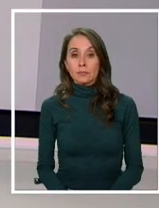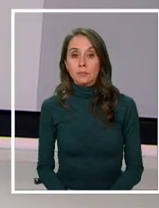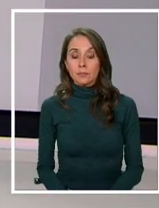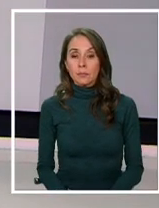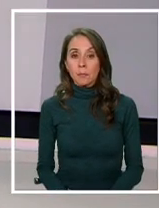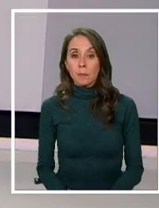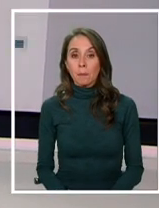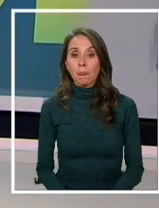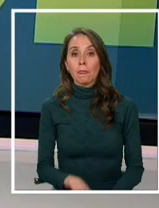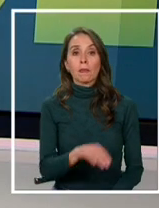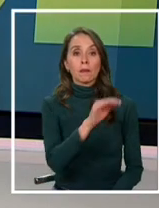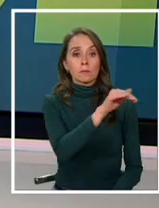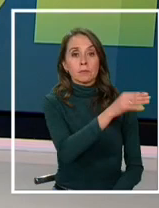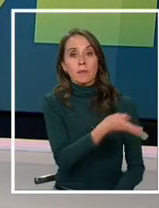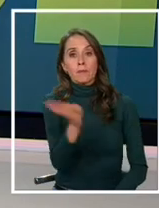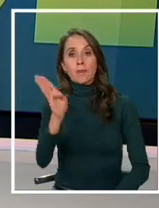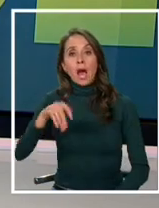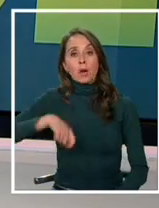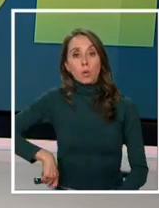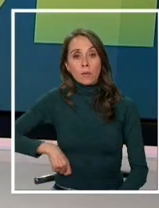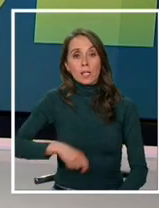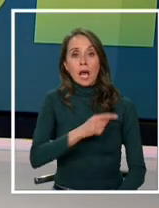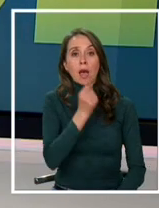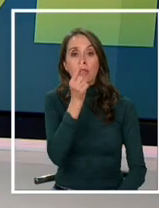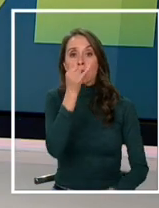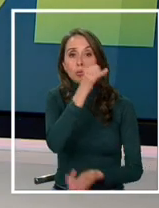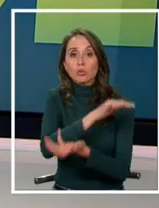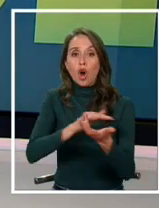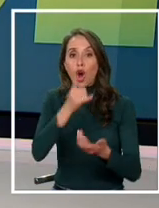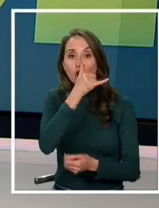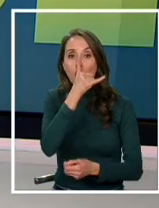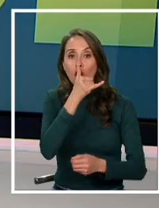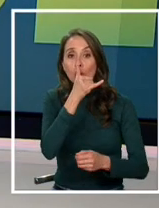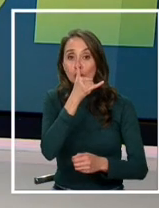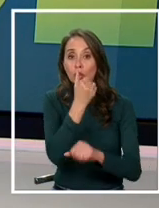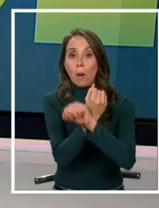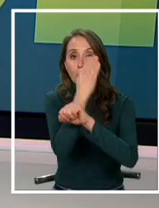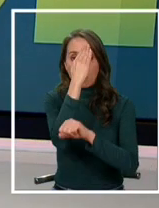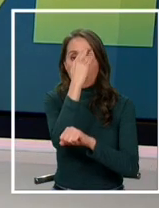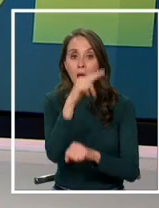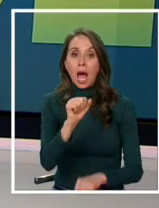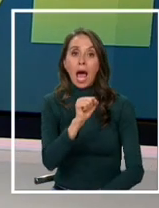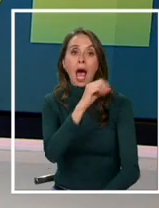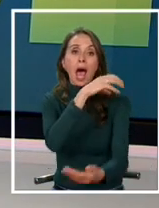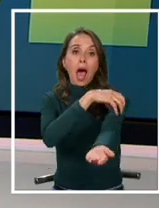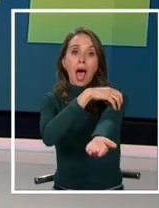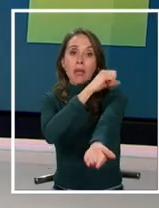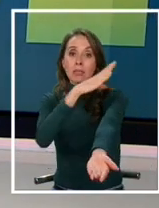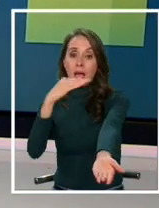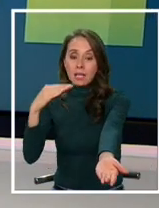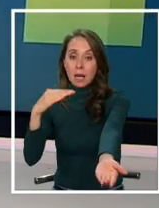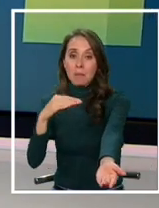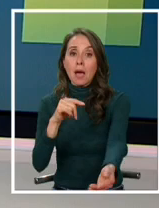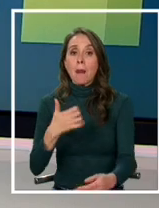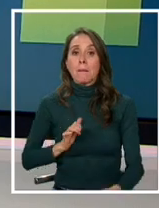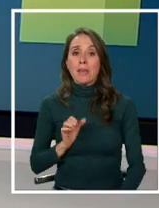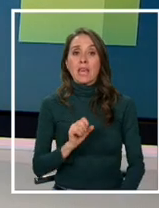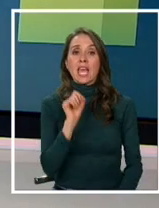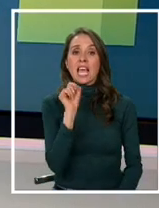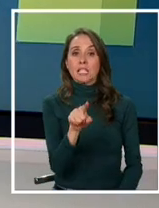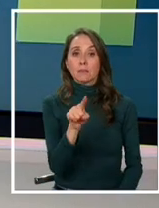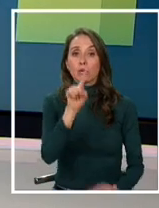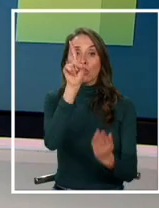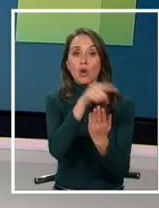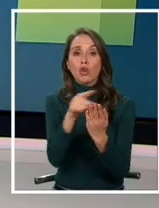Fue llamado a retiro tras denunciar corrupción policial en atacama el ex subprefecto de la pdi cuya expulsión de la institución fue